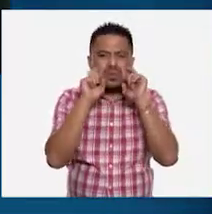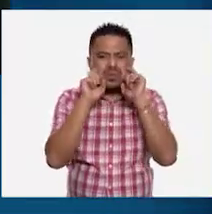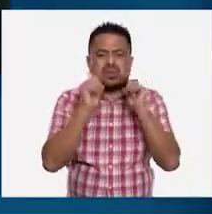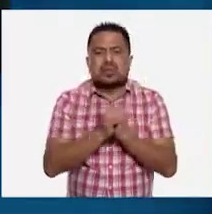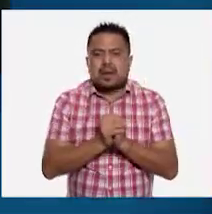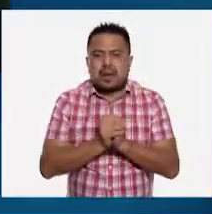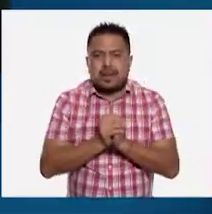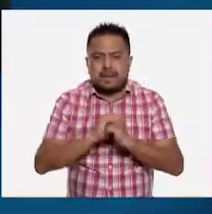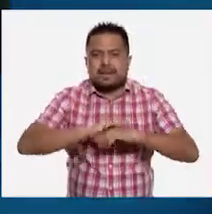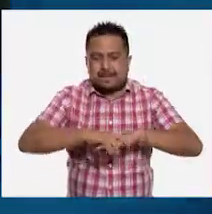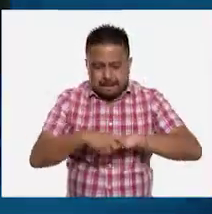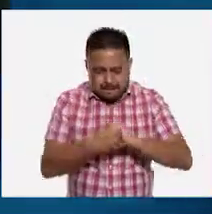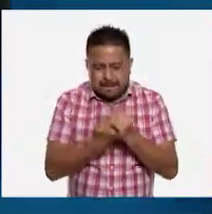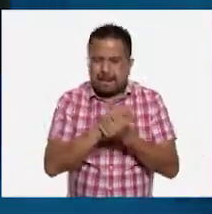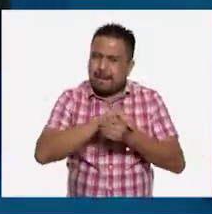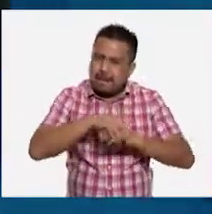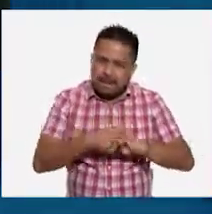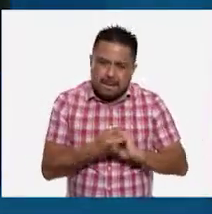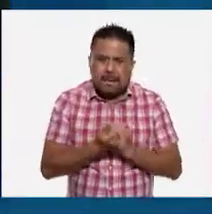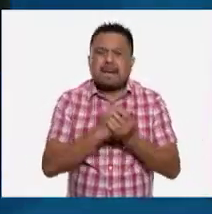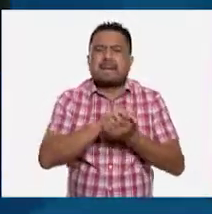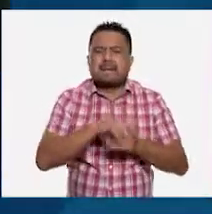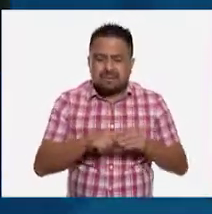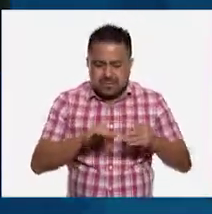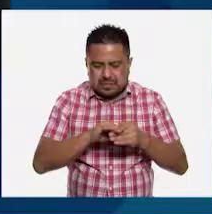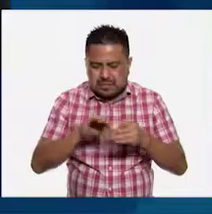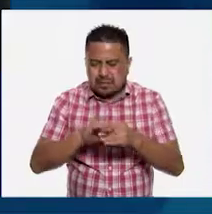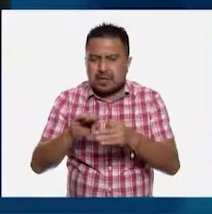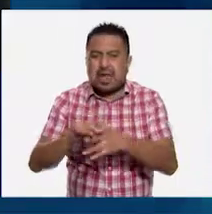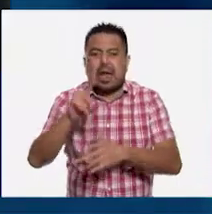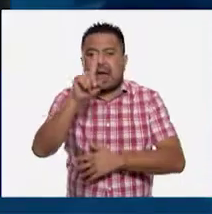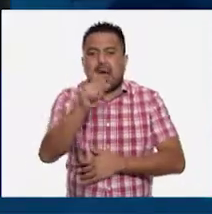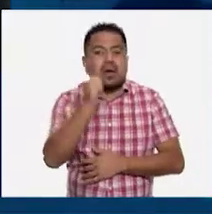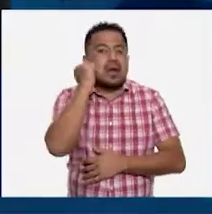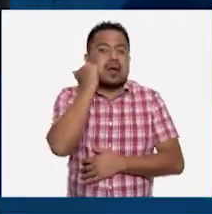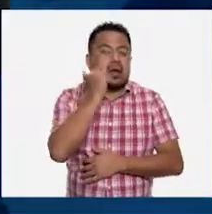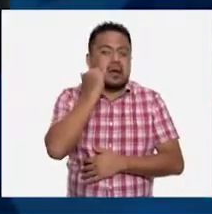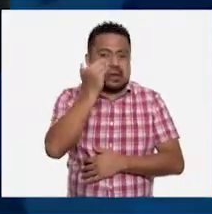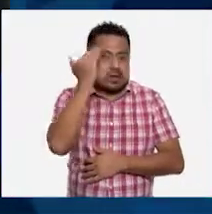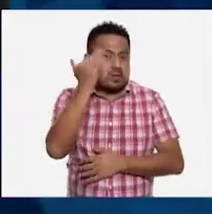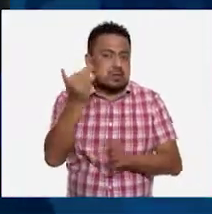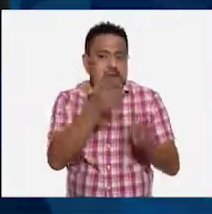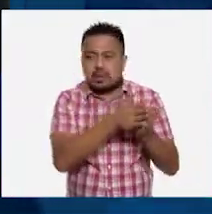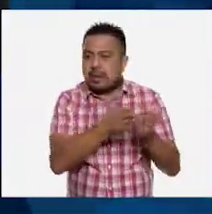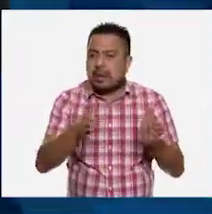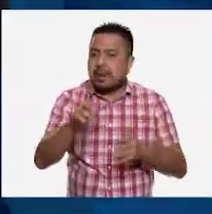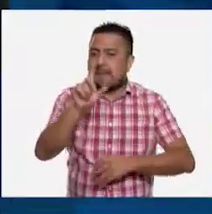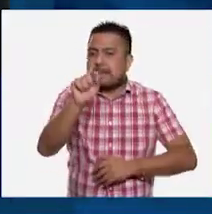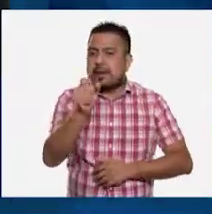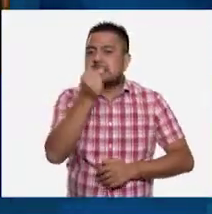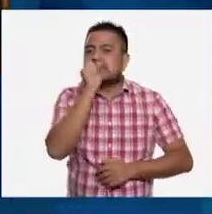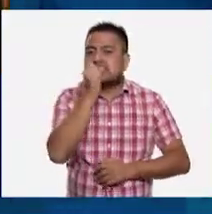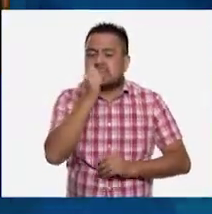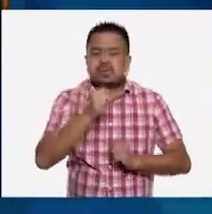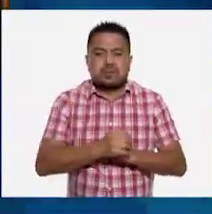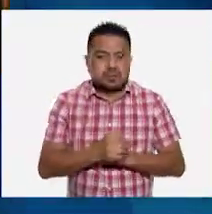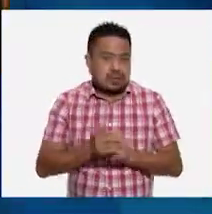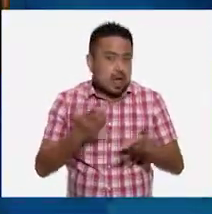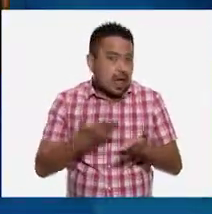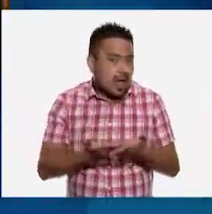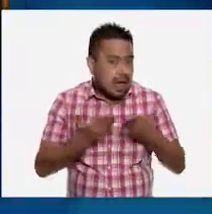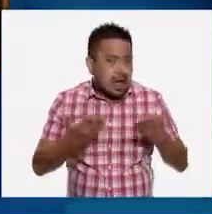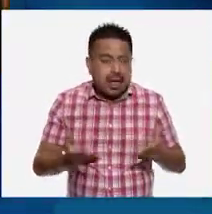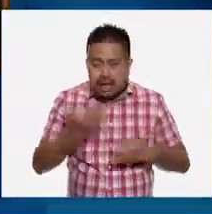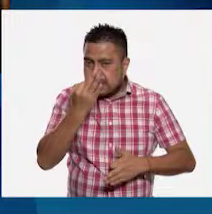cubrebocas. Lava tus manos frecuentemente con agua y con jabón, por lo menos durante 20 segundos. Ahora